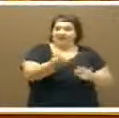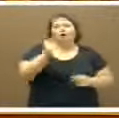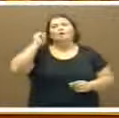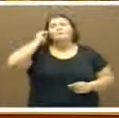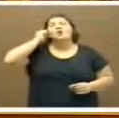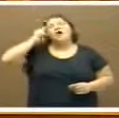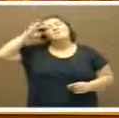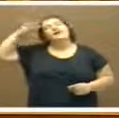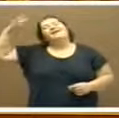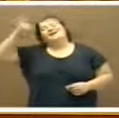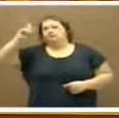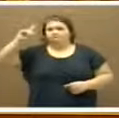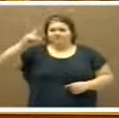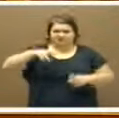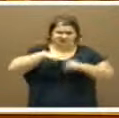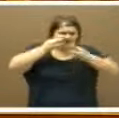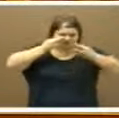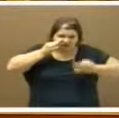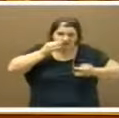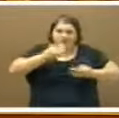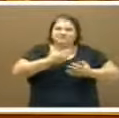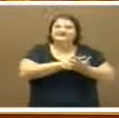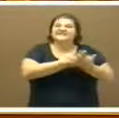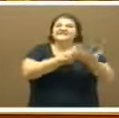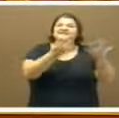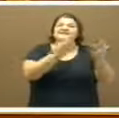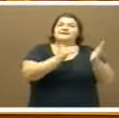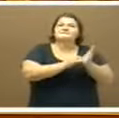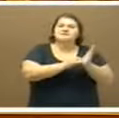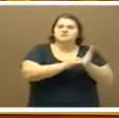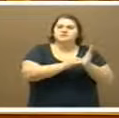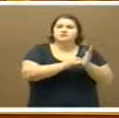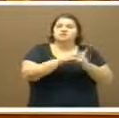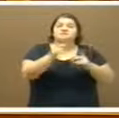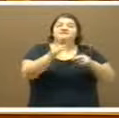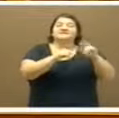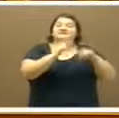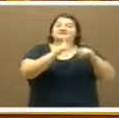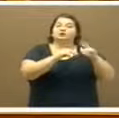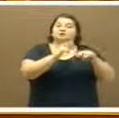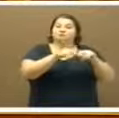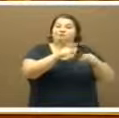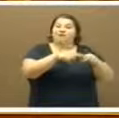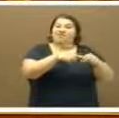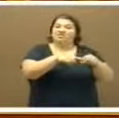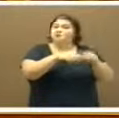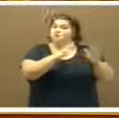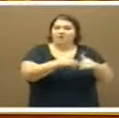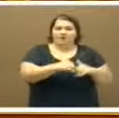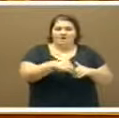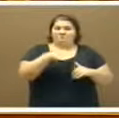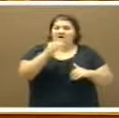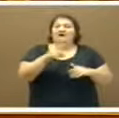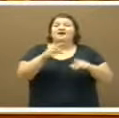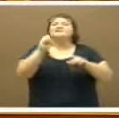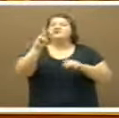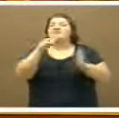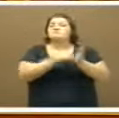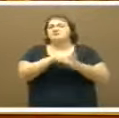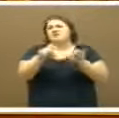Monago, se ha convertido en 17.000 ocupados menos en la construcción y 3.000 empresas menos desde que ustedes